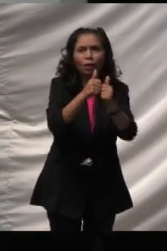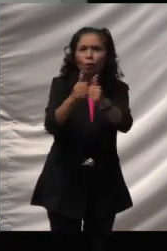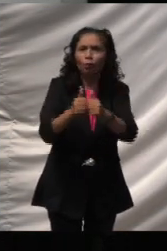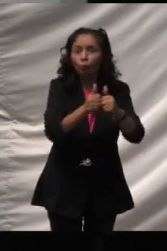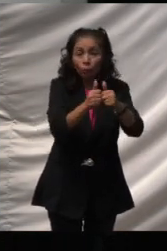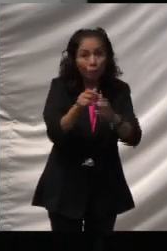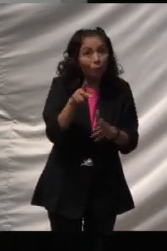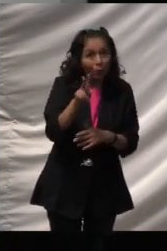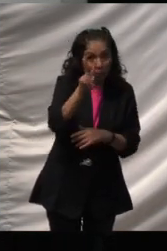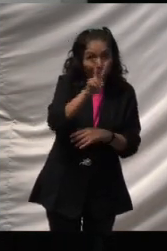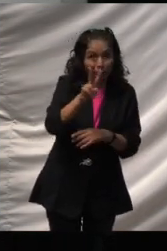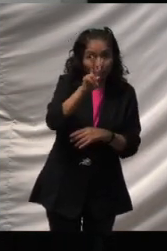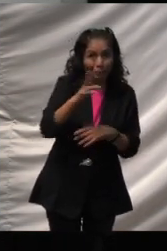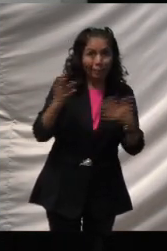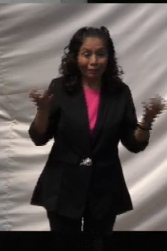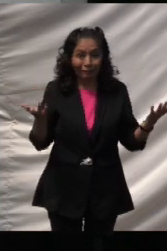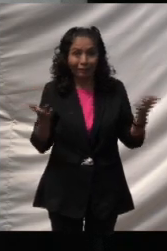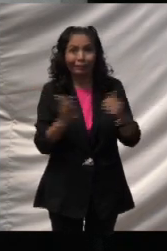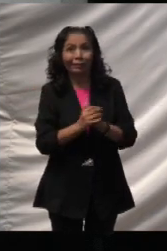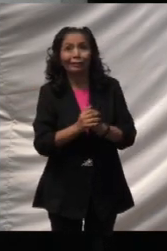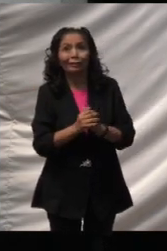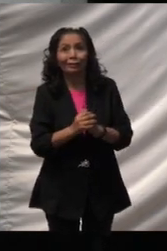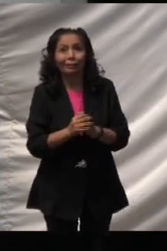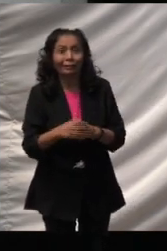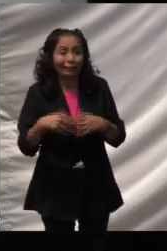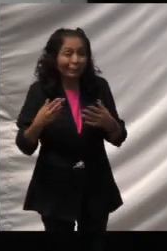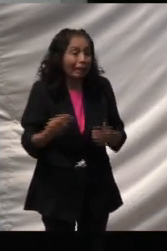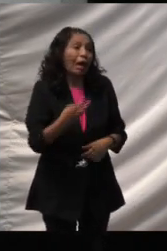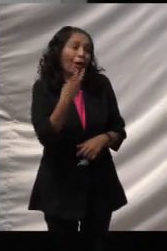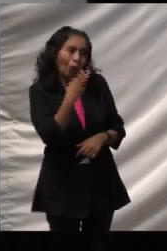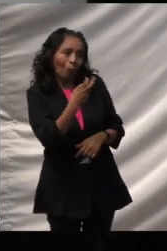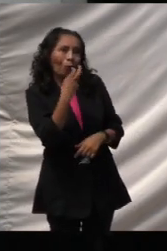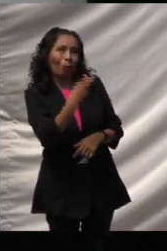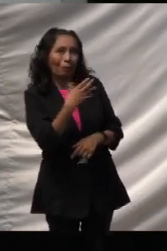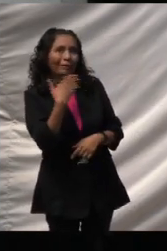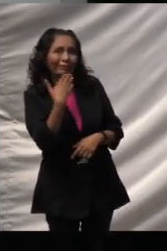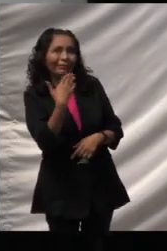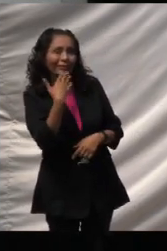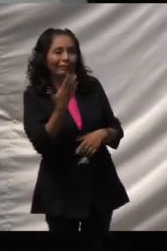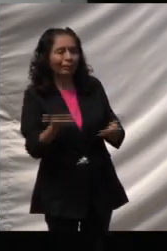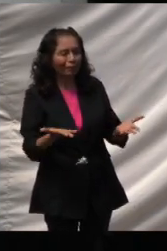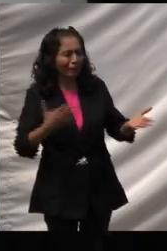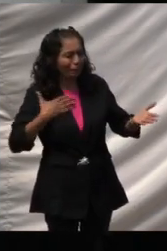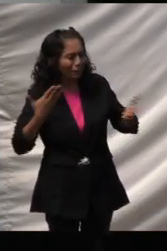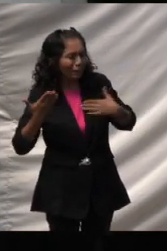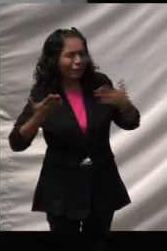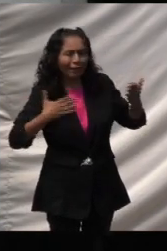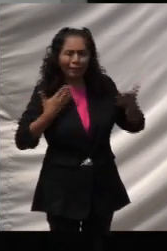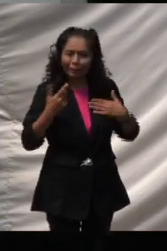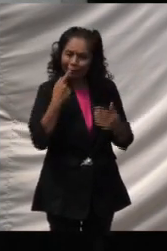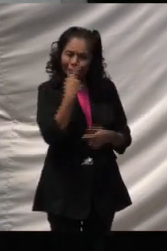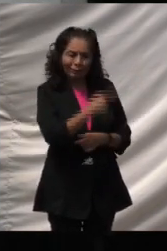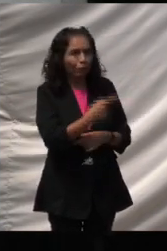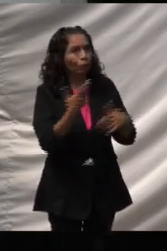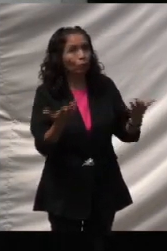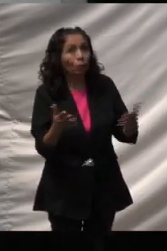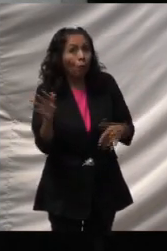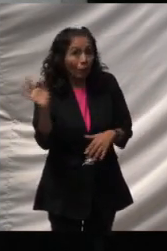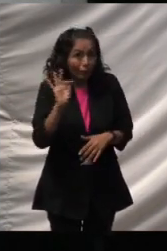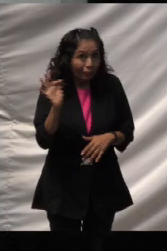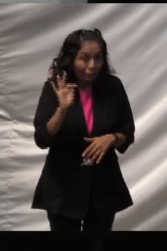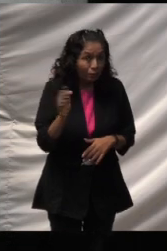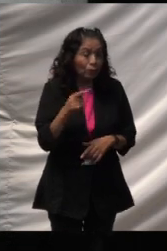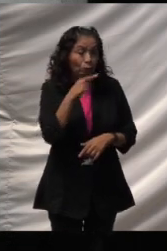serían los viernes. Espero que no se vuelvan aburridas esas salidas más tarde. Me alegra mucho por ti, de verdad, y tal vez como